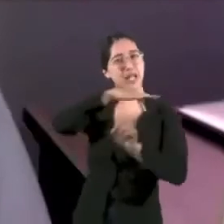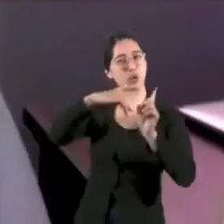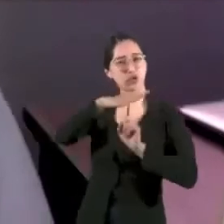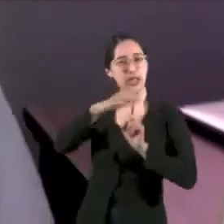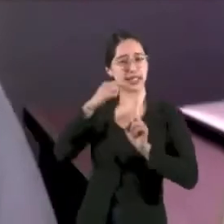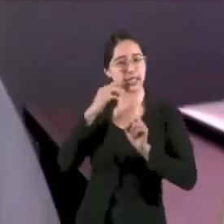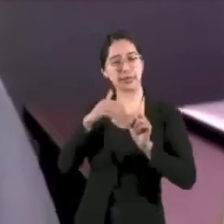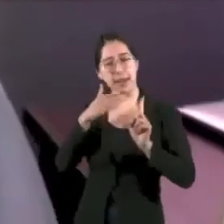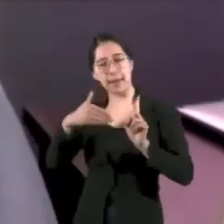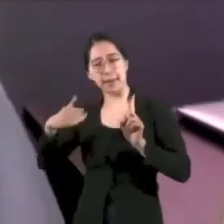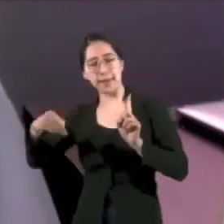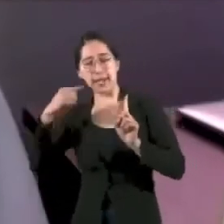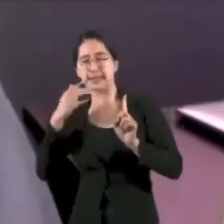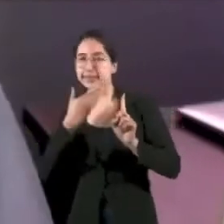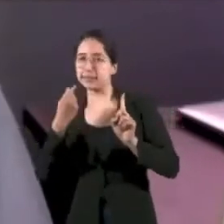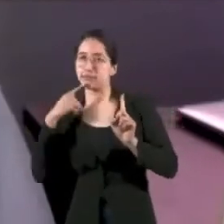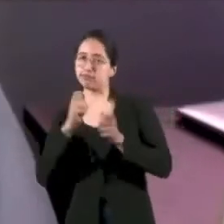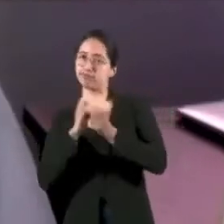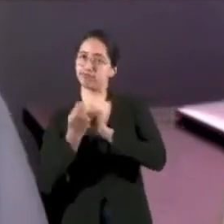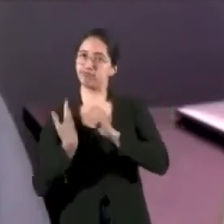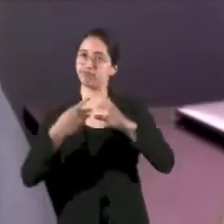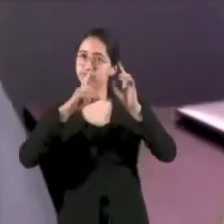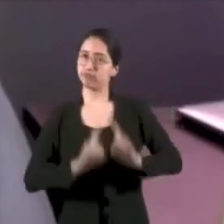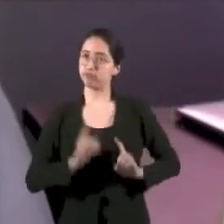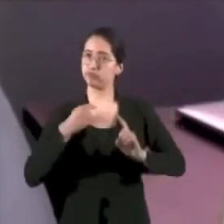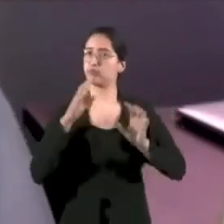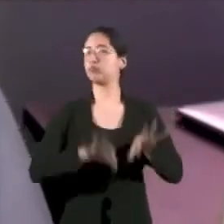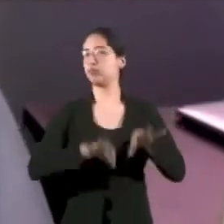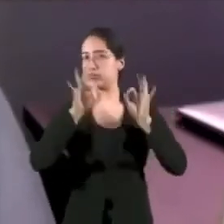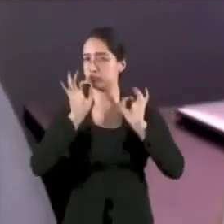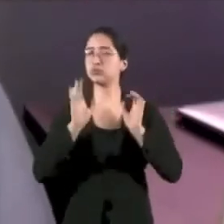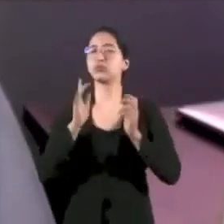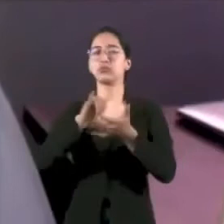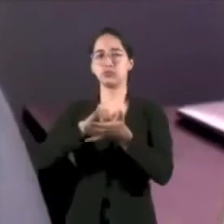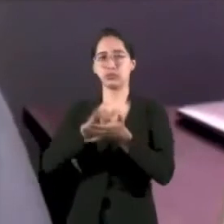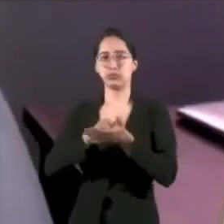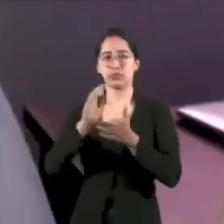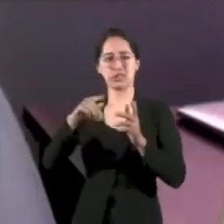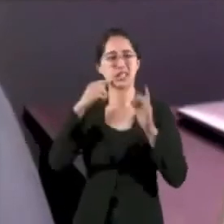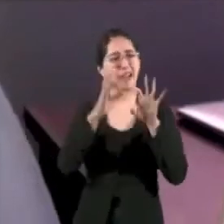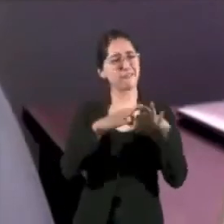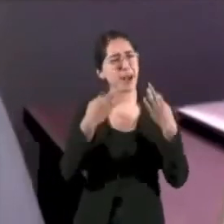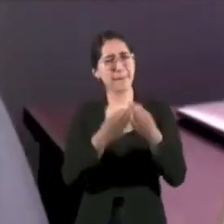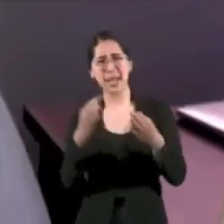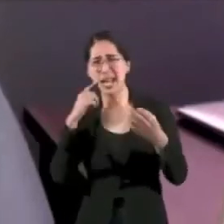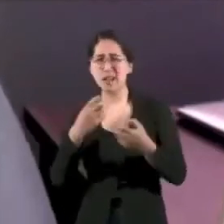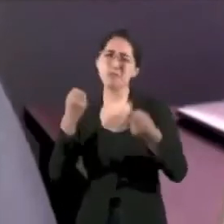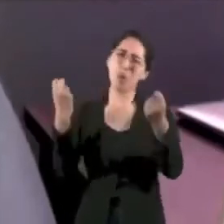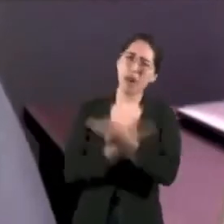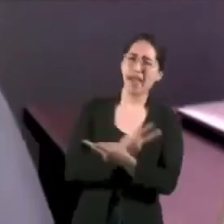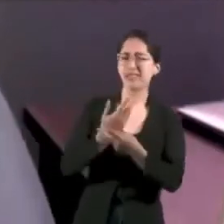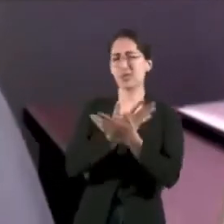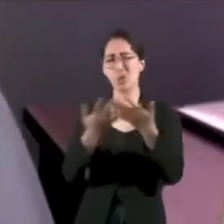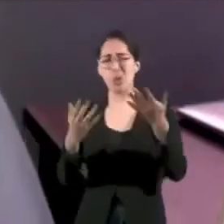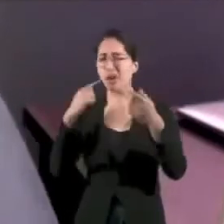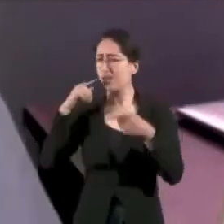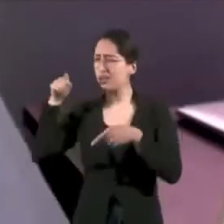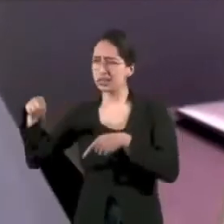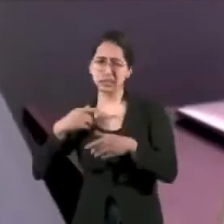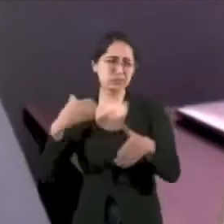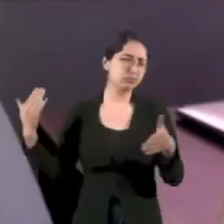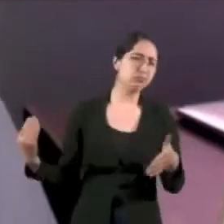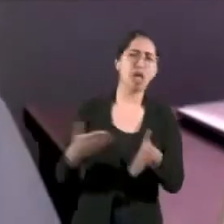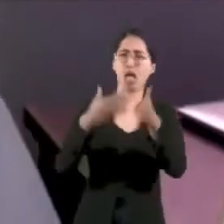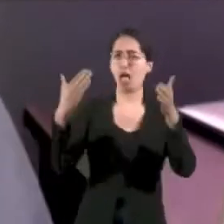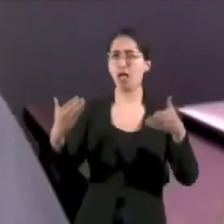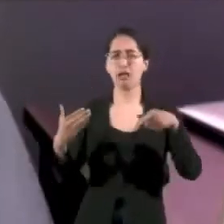esa decisión. Eran familias enteras que venían de la experiencia de la violencia bipartidista, conocían también